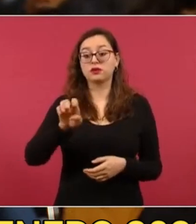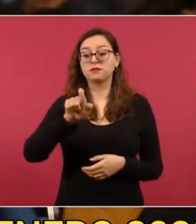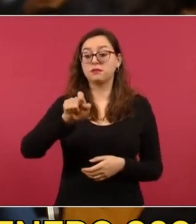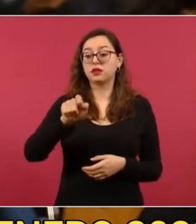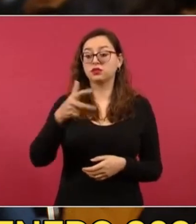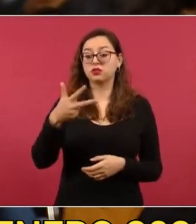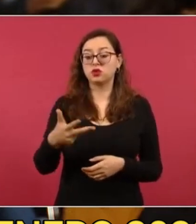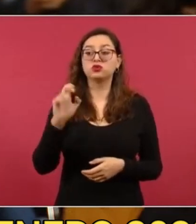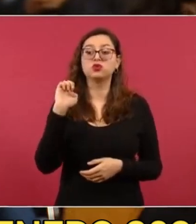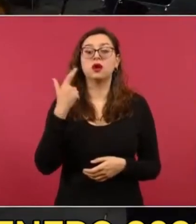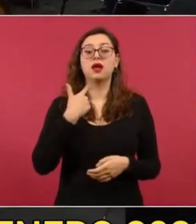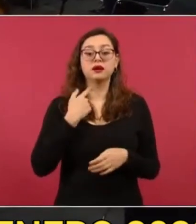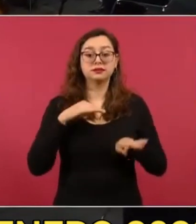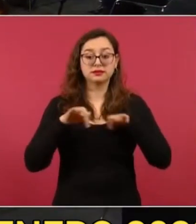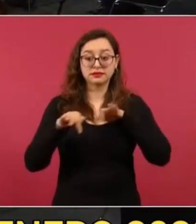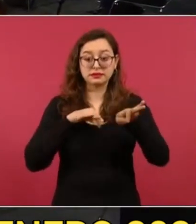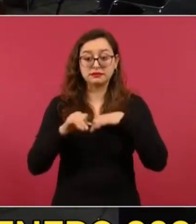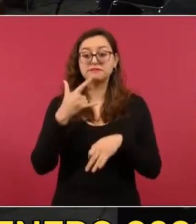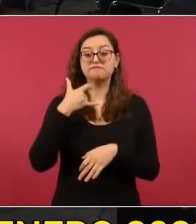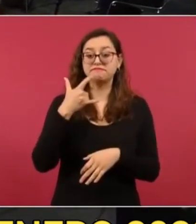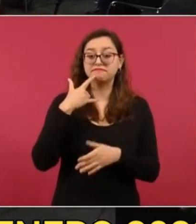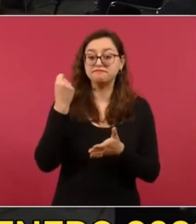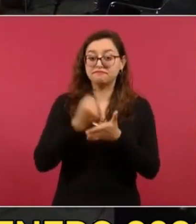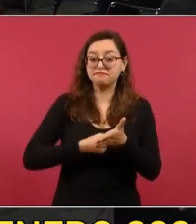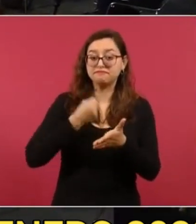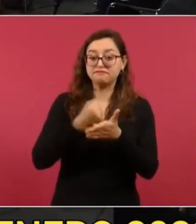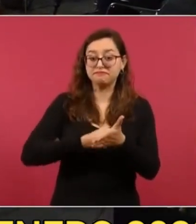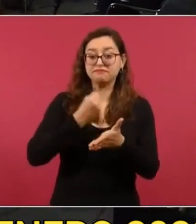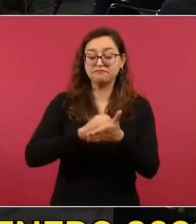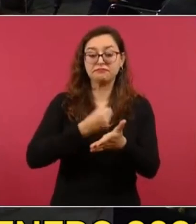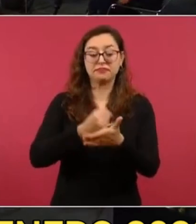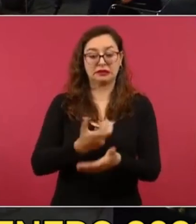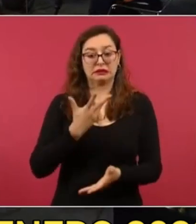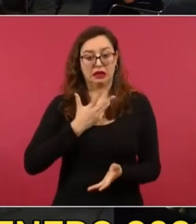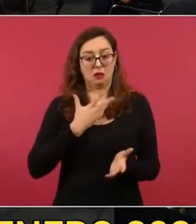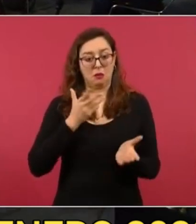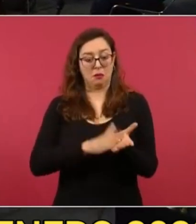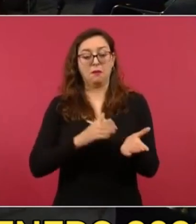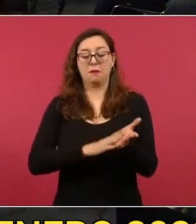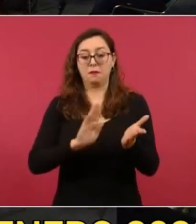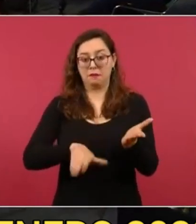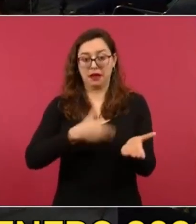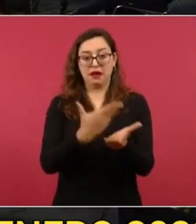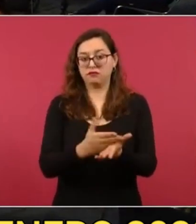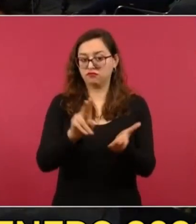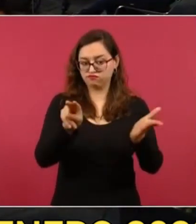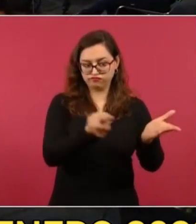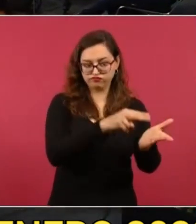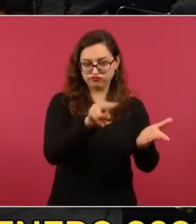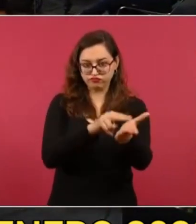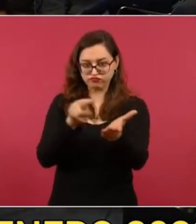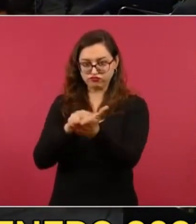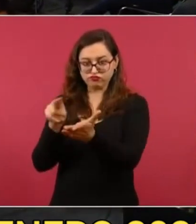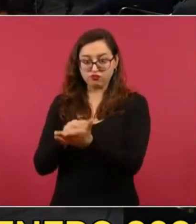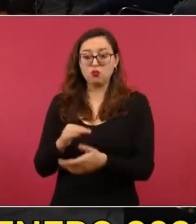428 extrabajadores de los 14 estados, que de hecho traigo una documentación donde todos ellos firman para que